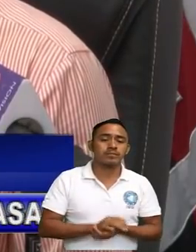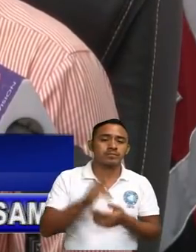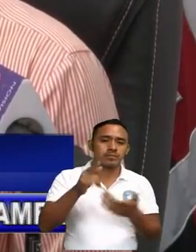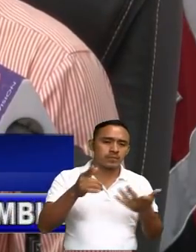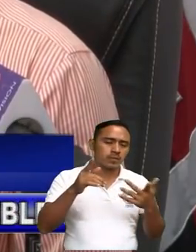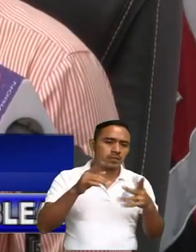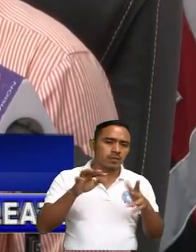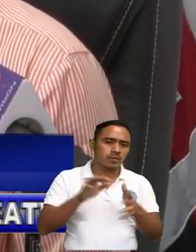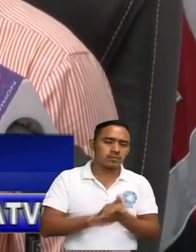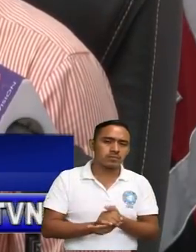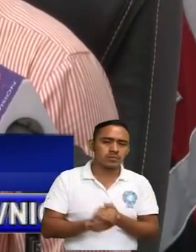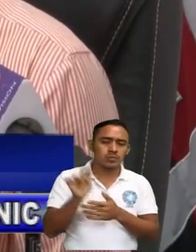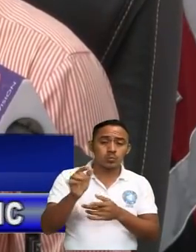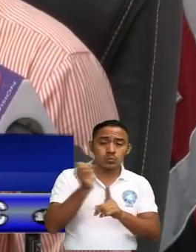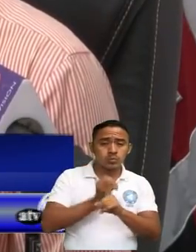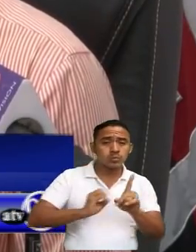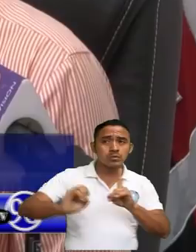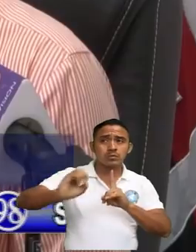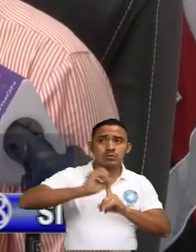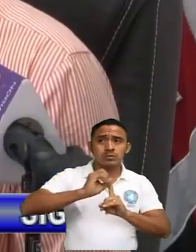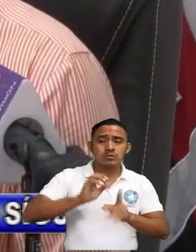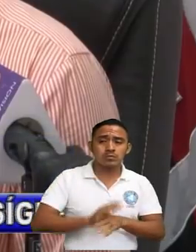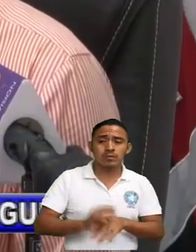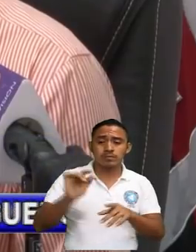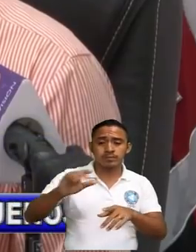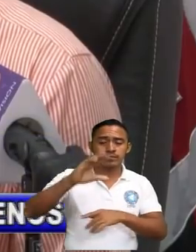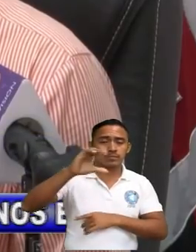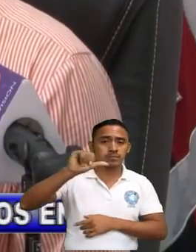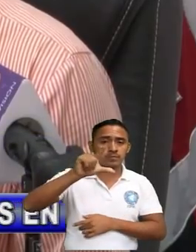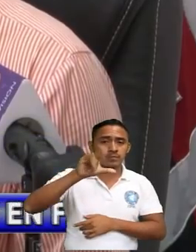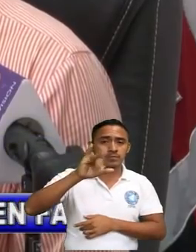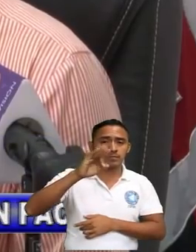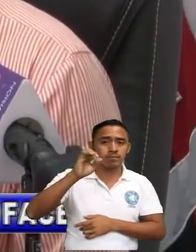Esta organización de California